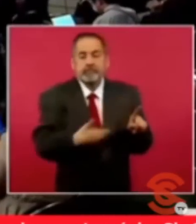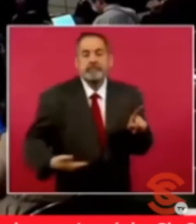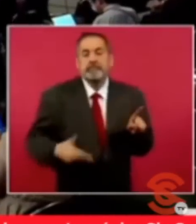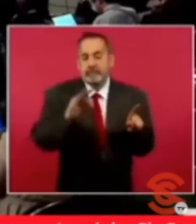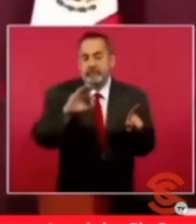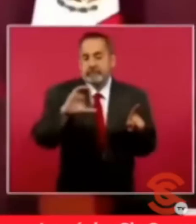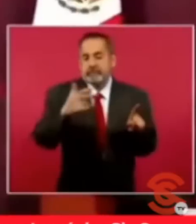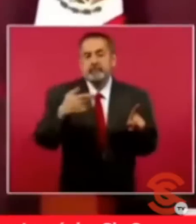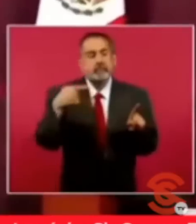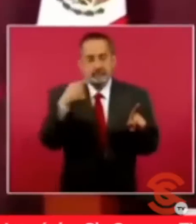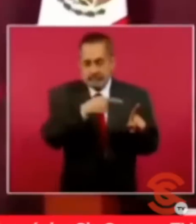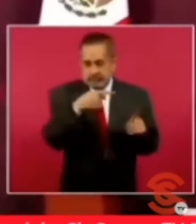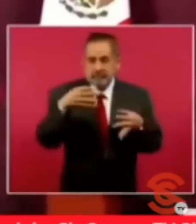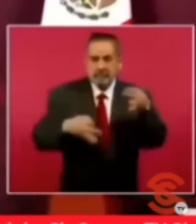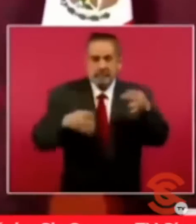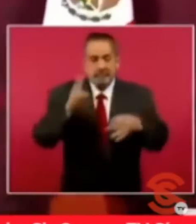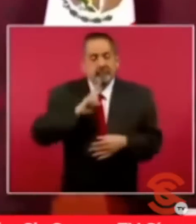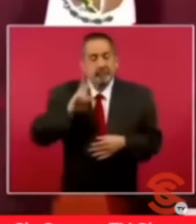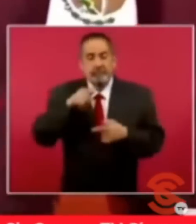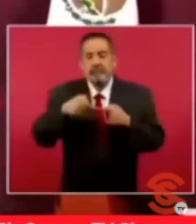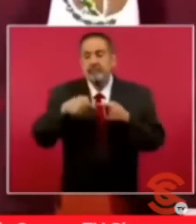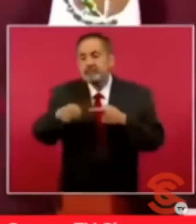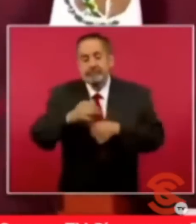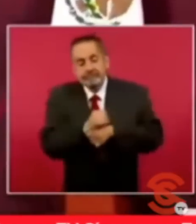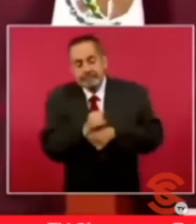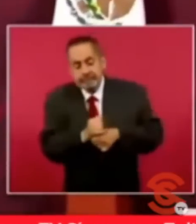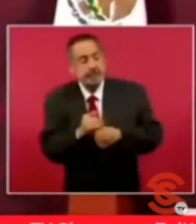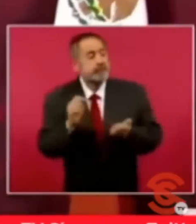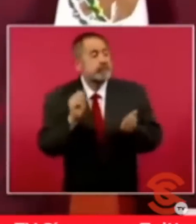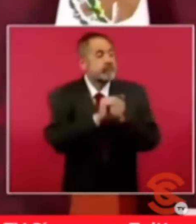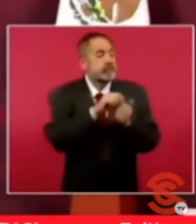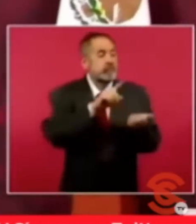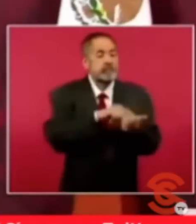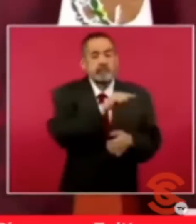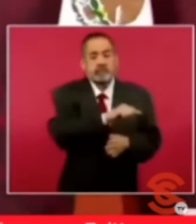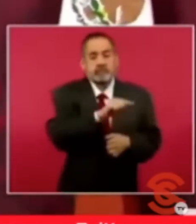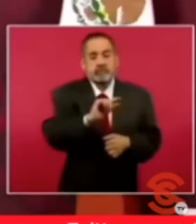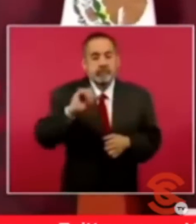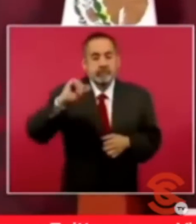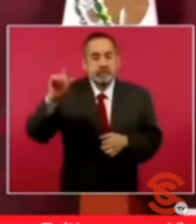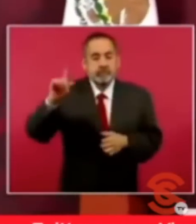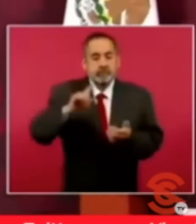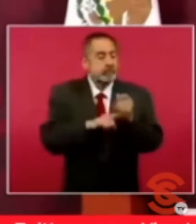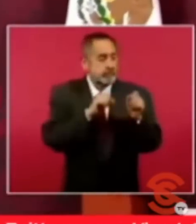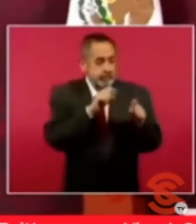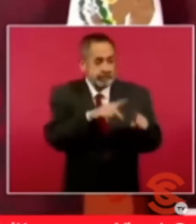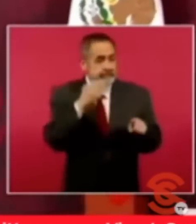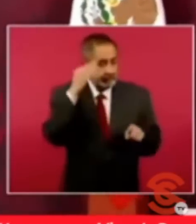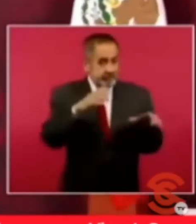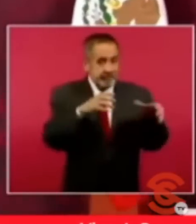Calderón y de algunos otros funcionarios de esa época.